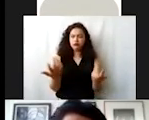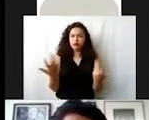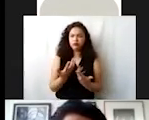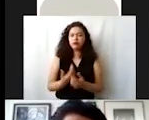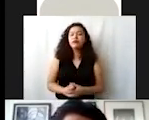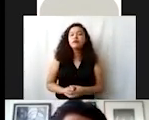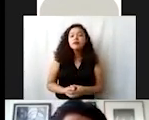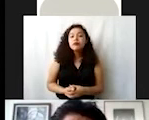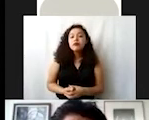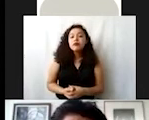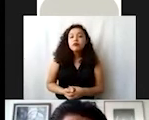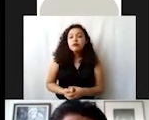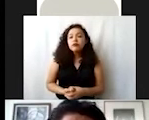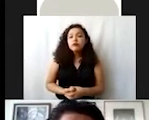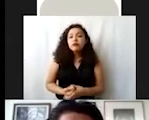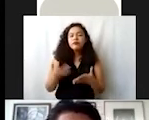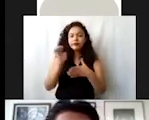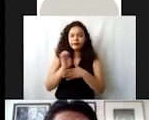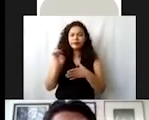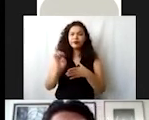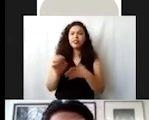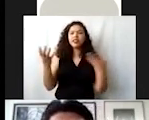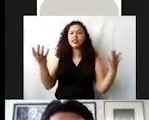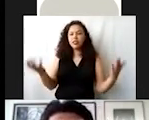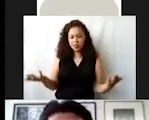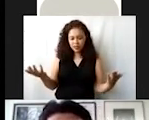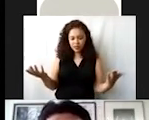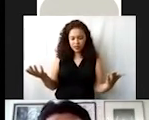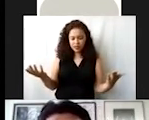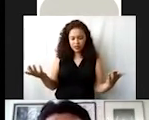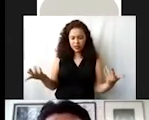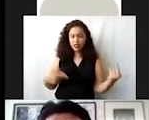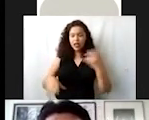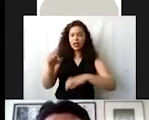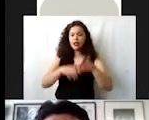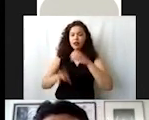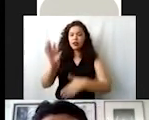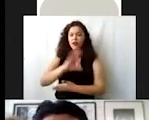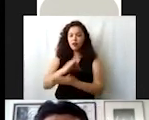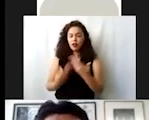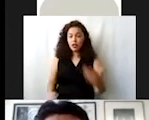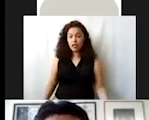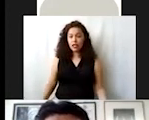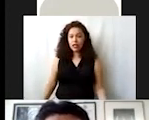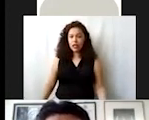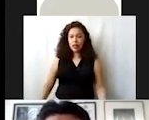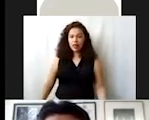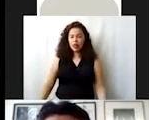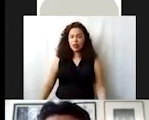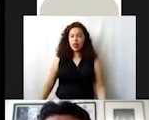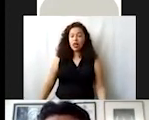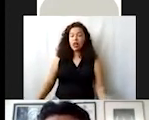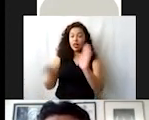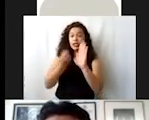Entonces, ¿qué pasó con todas estas empresas facturadas? Cuando empezó la cancelación de sellos